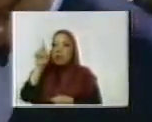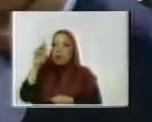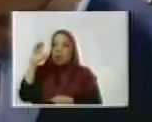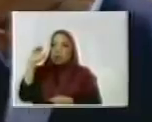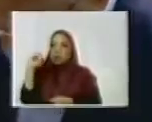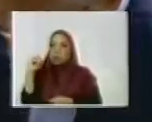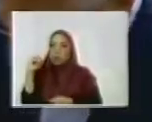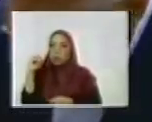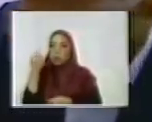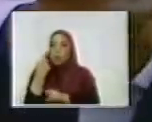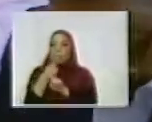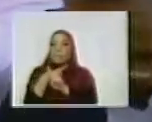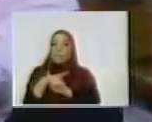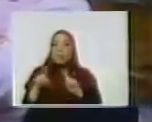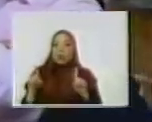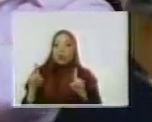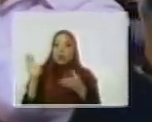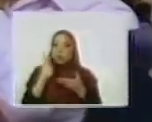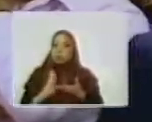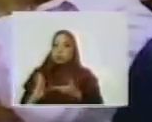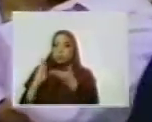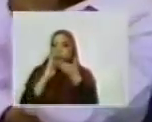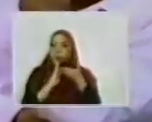Pero el petro además se inscribe